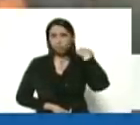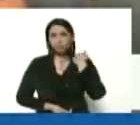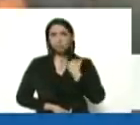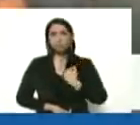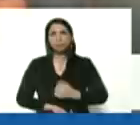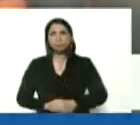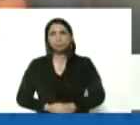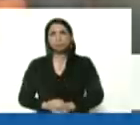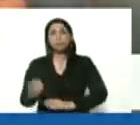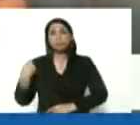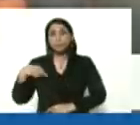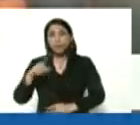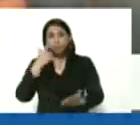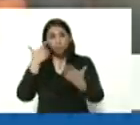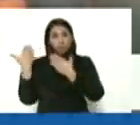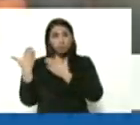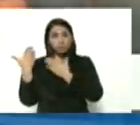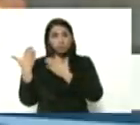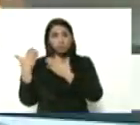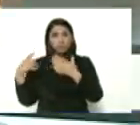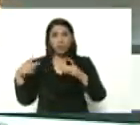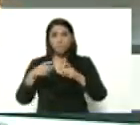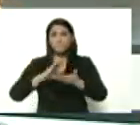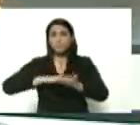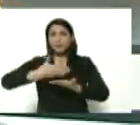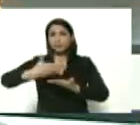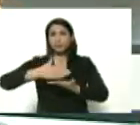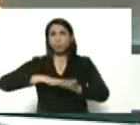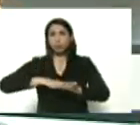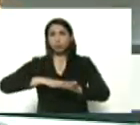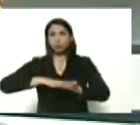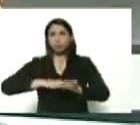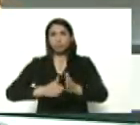Aquí tengo el pasaporte